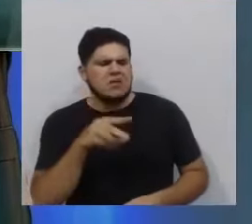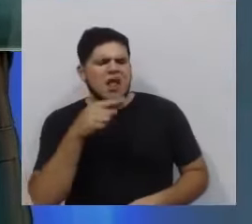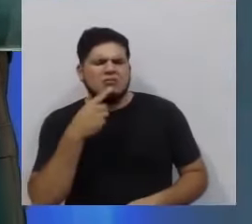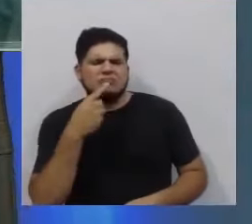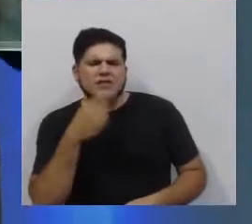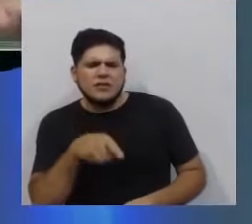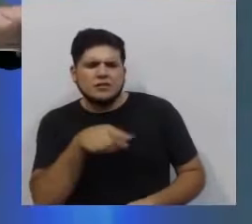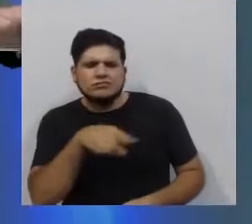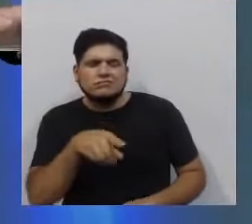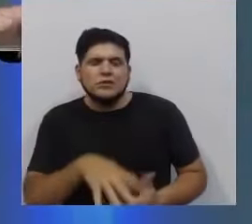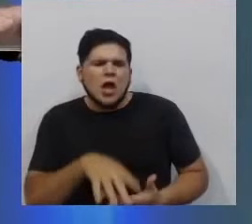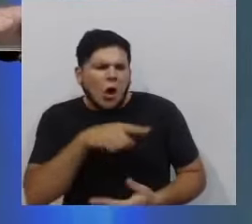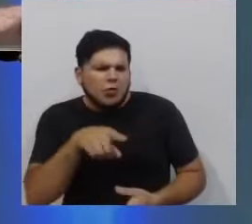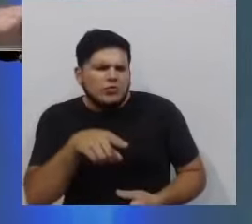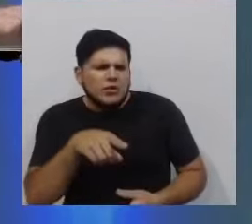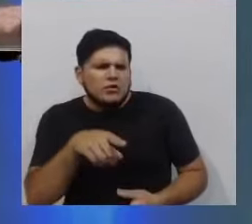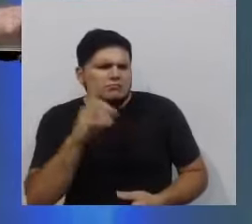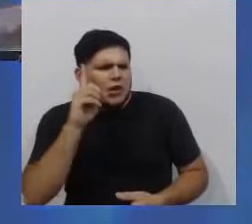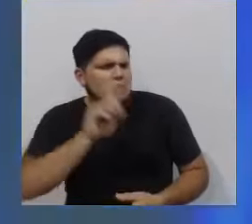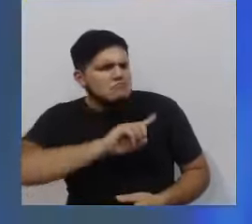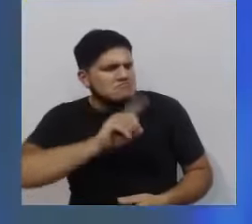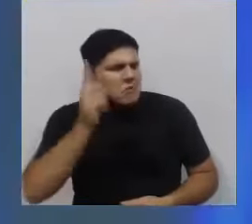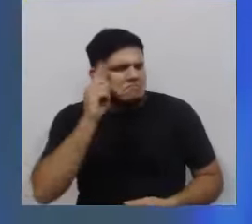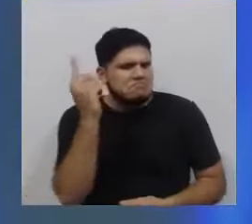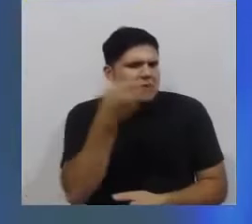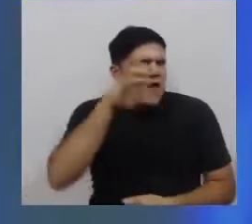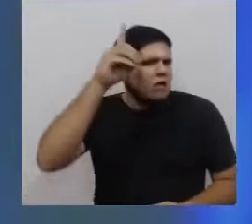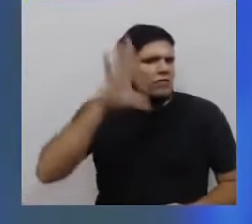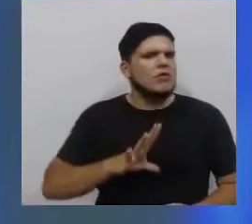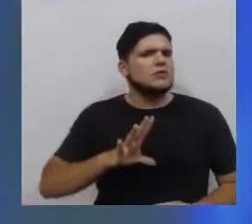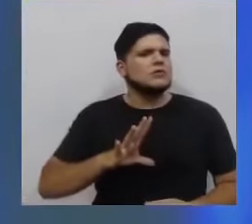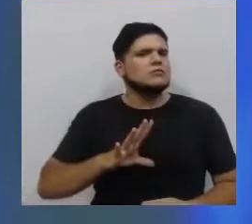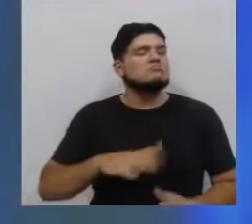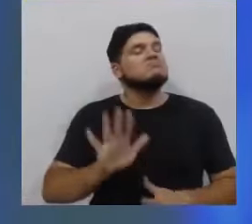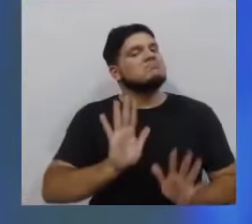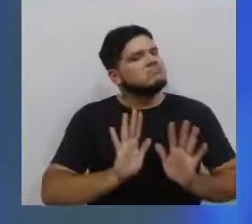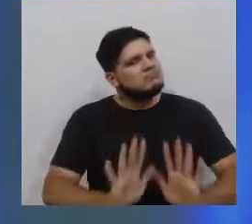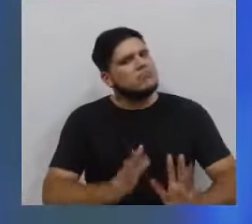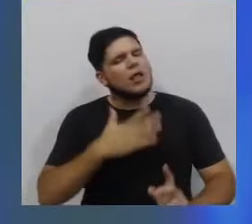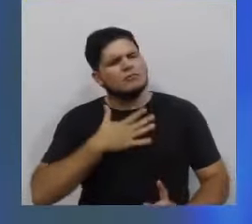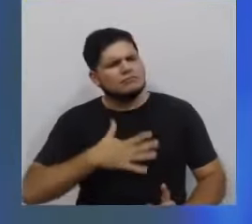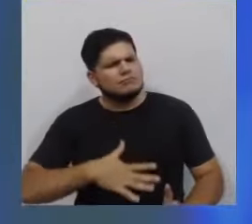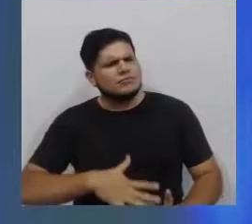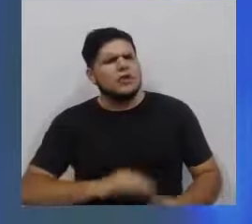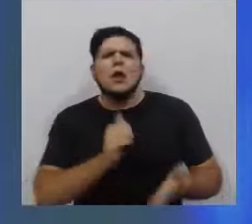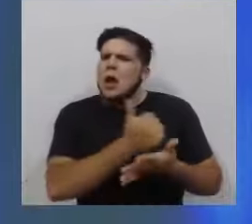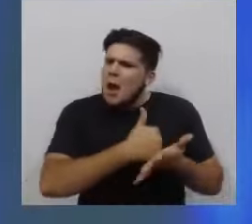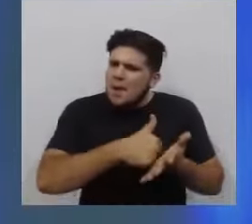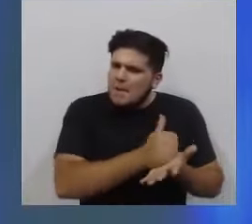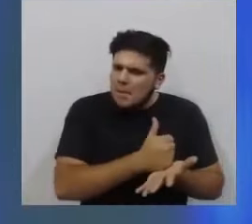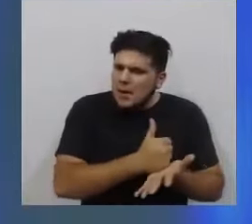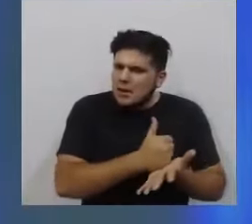pero quiero dejarles algo en claro me encanta esta visión the enemy as no van a tener parte ni